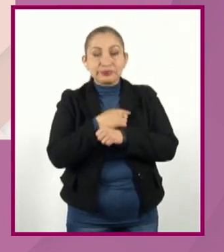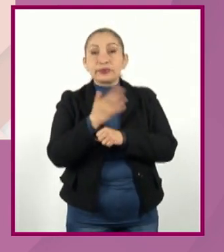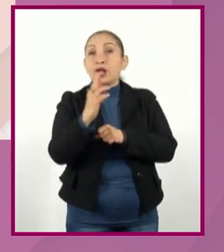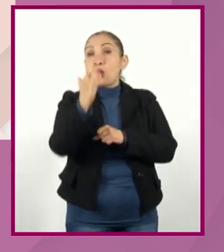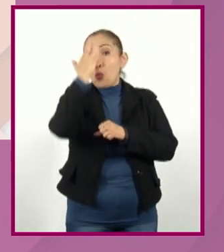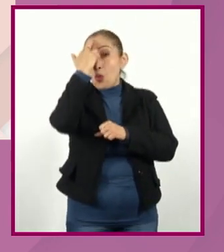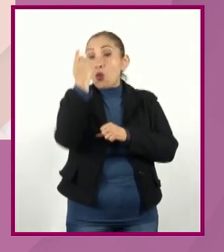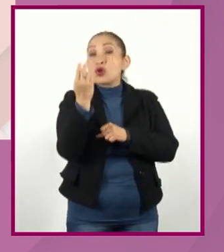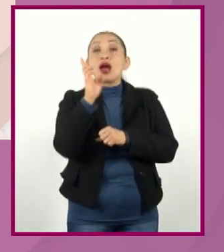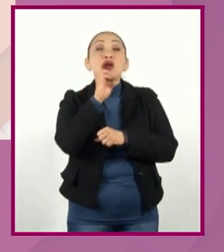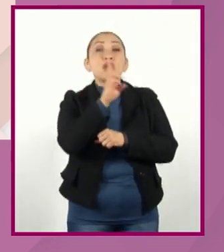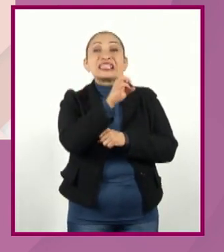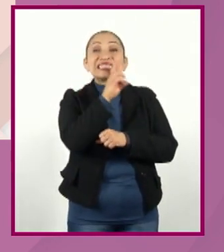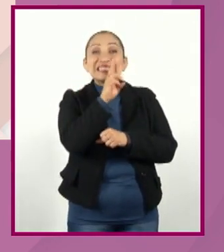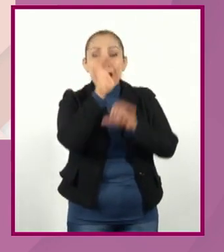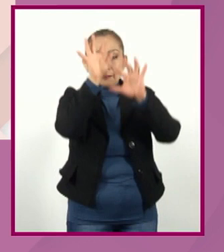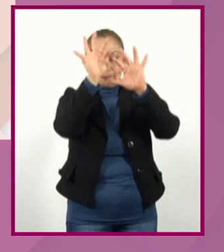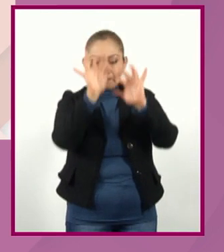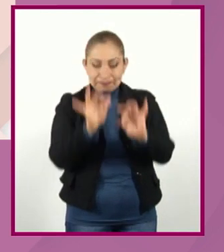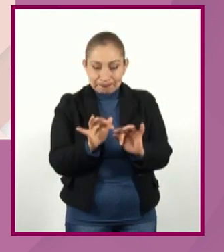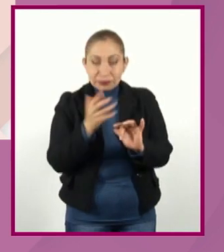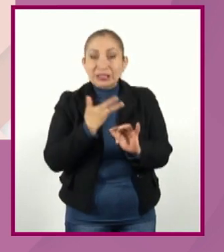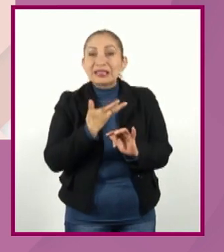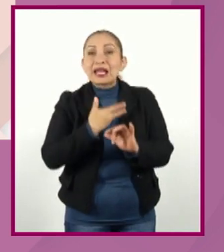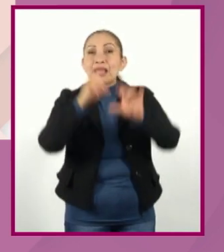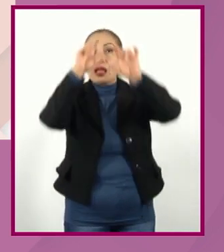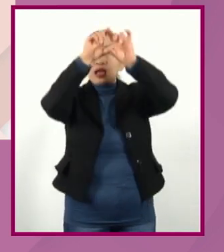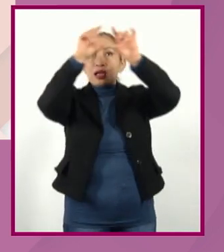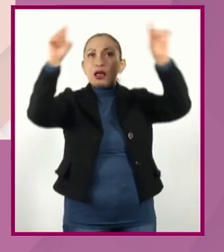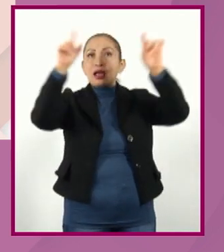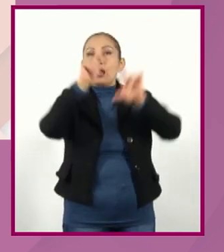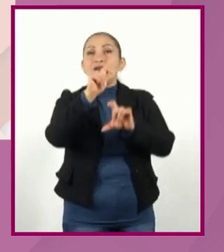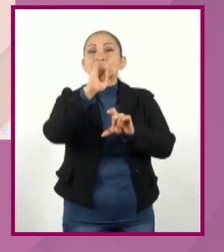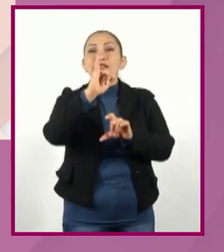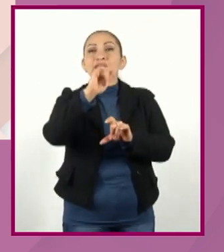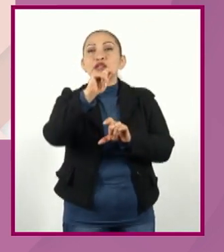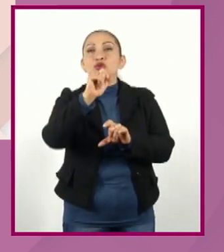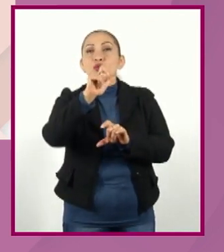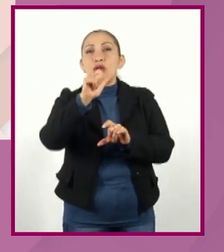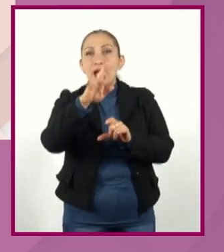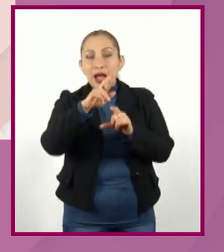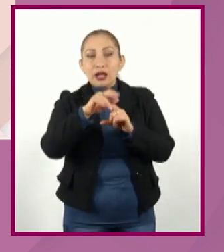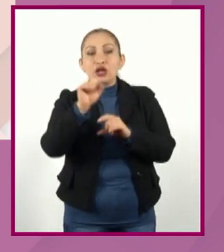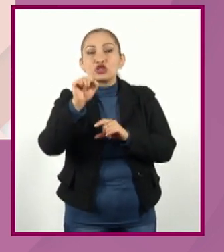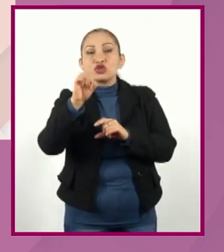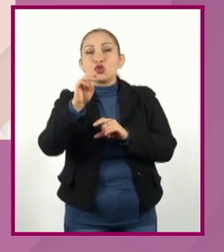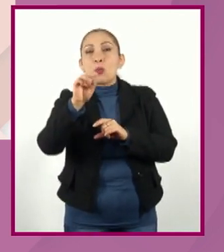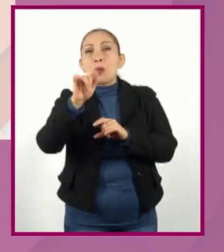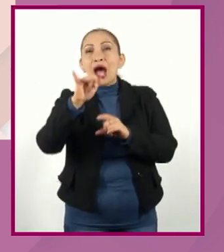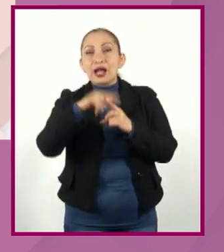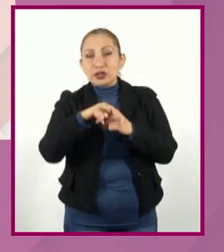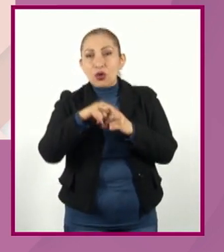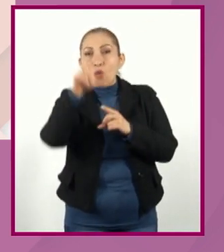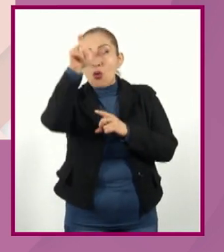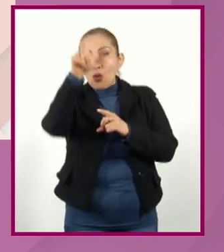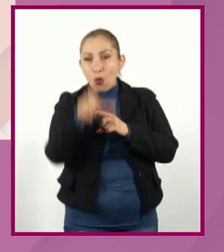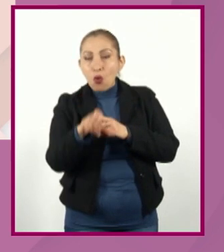recordemos que una noticia escrita se conforma del titular, el sumario, la entrada y el cuerpo y el